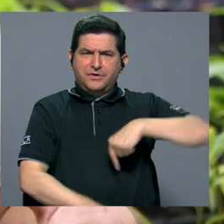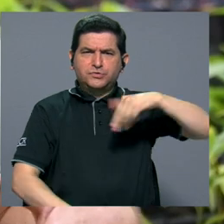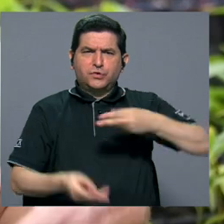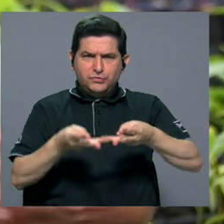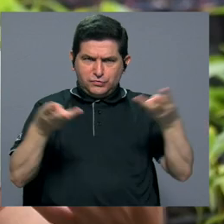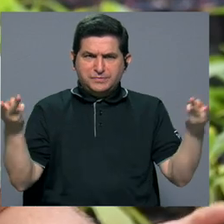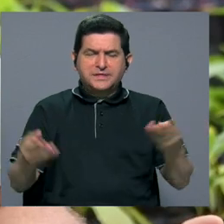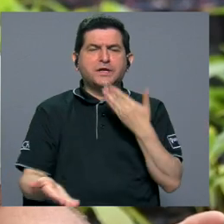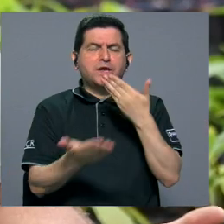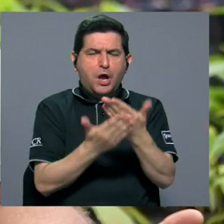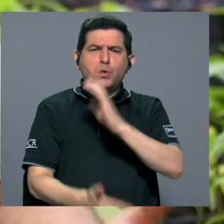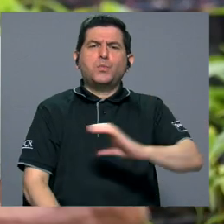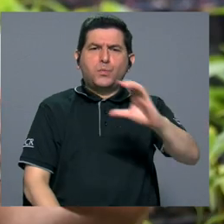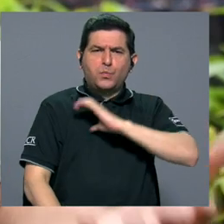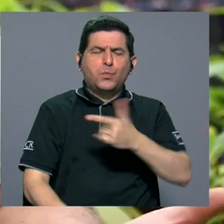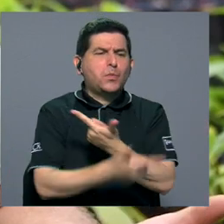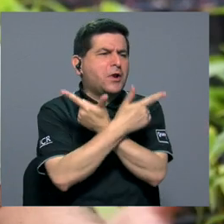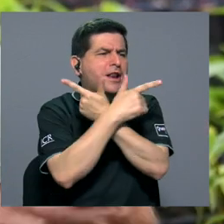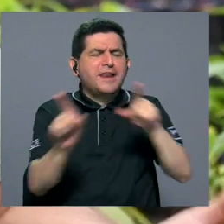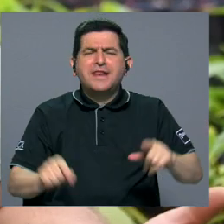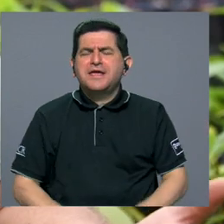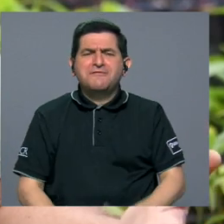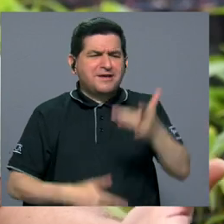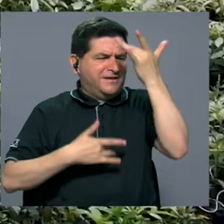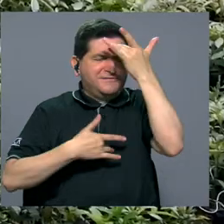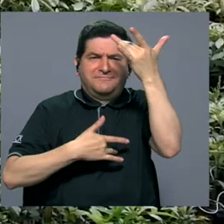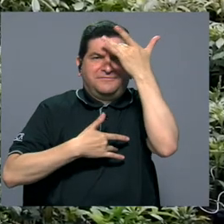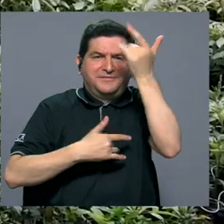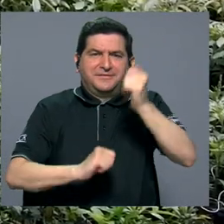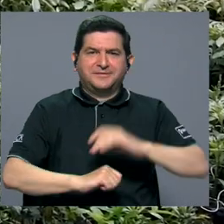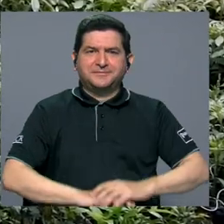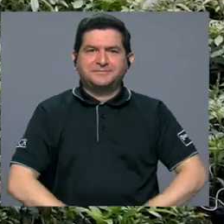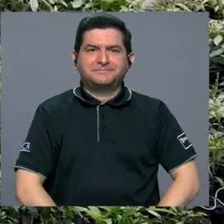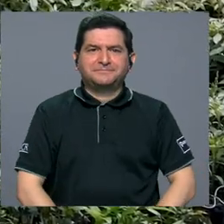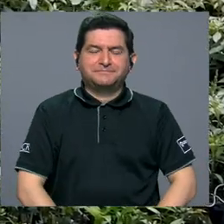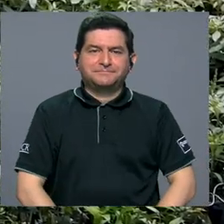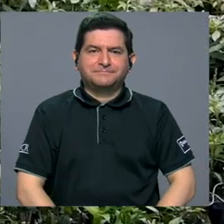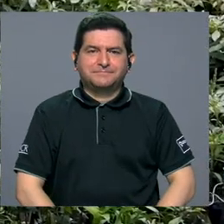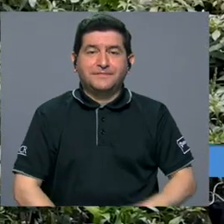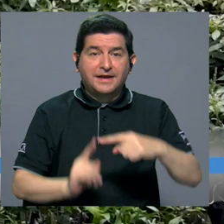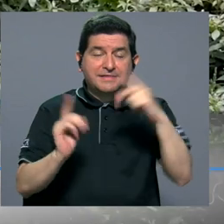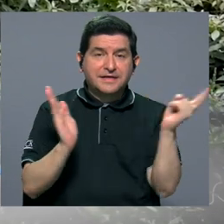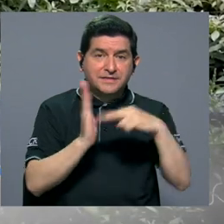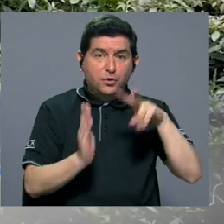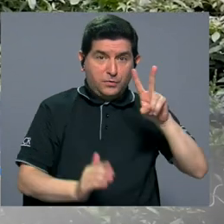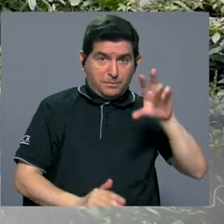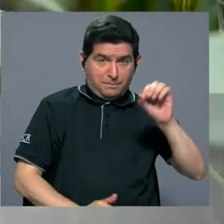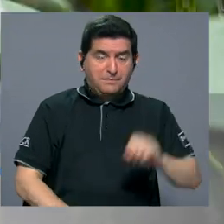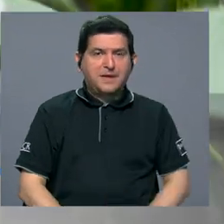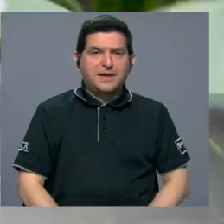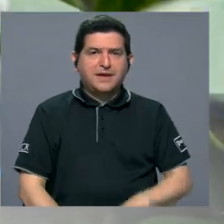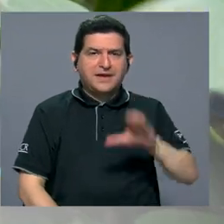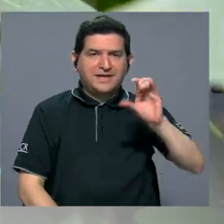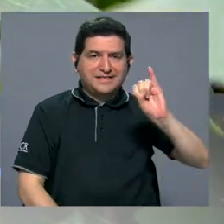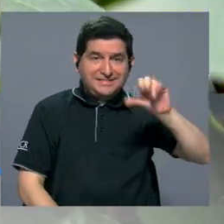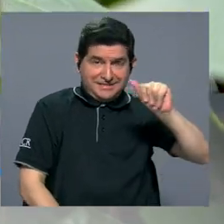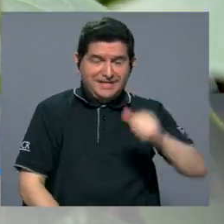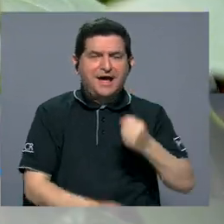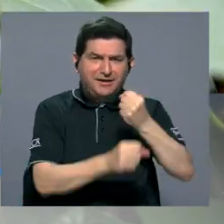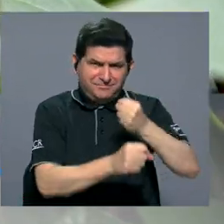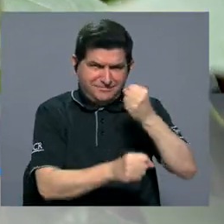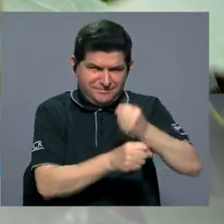un material de muy buena calidad, libre de plagas y enfermedades. Y es que desde el 2020, el CIA